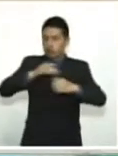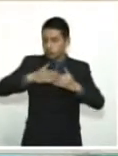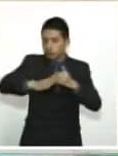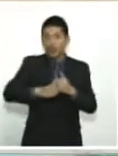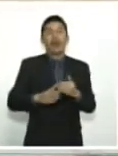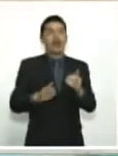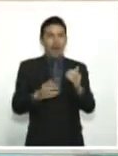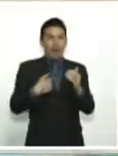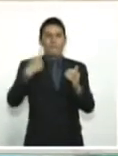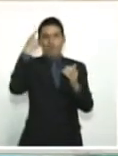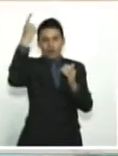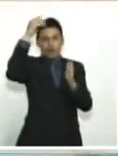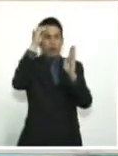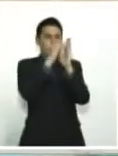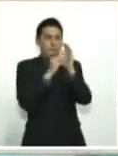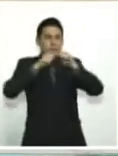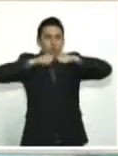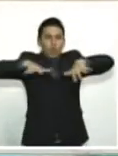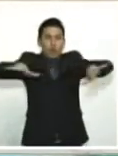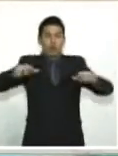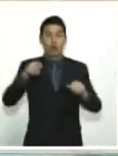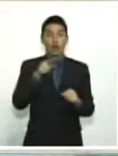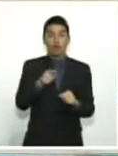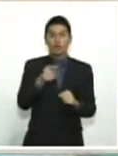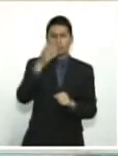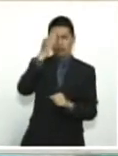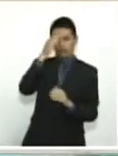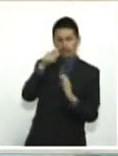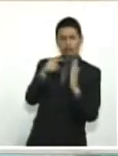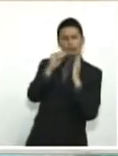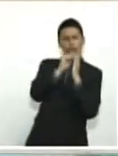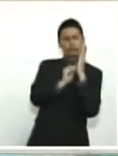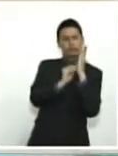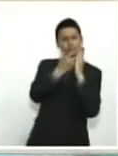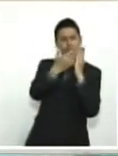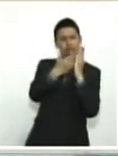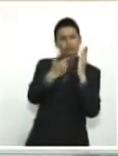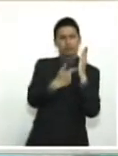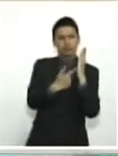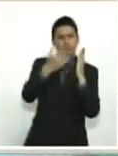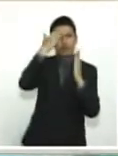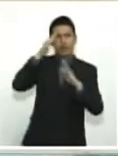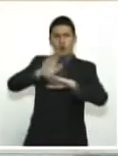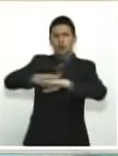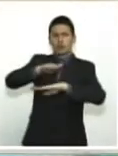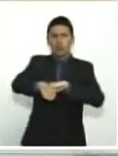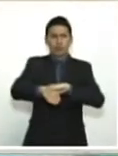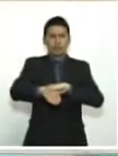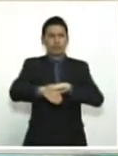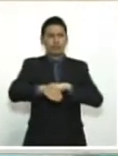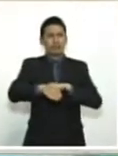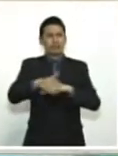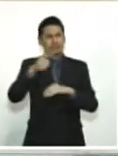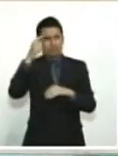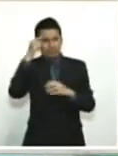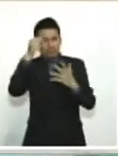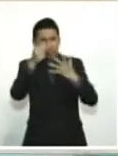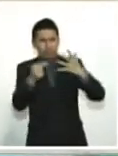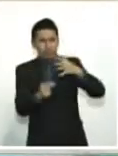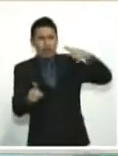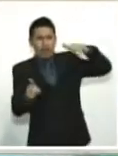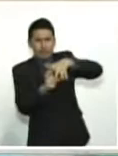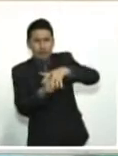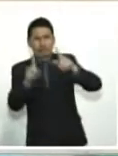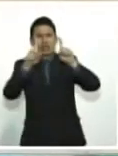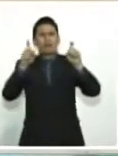política pública que prevea las consecuencias y las implicaciones del control de